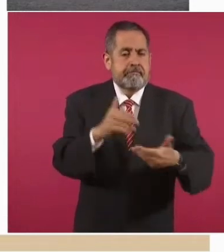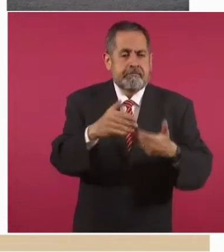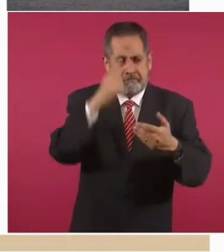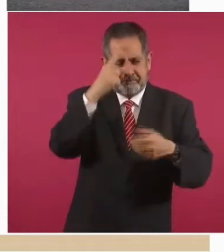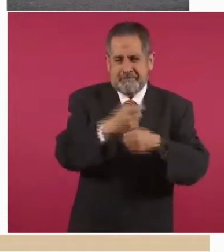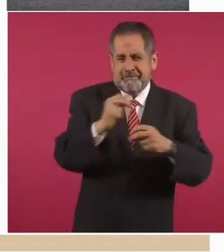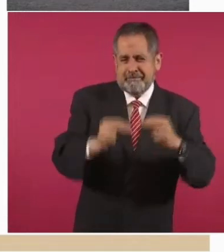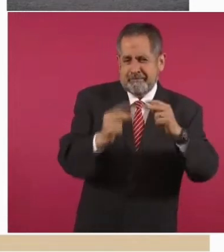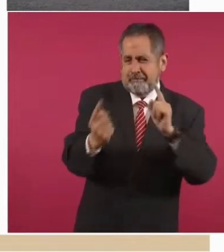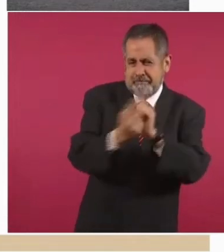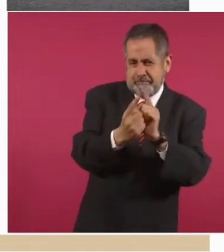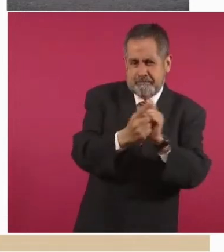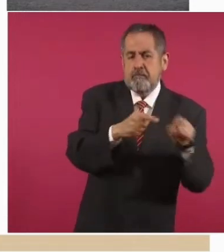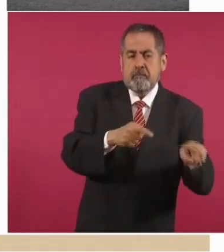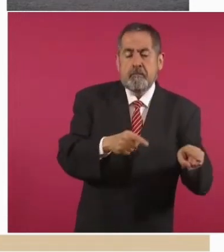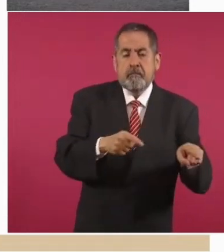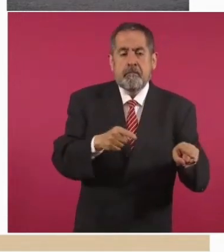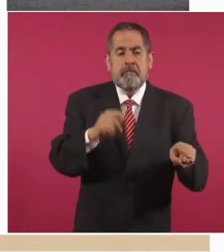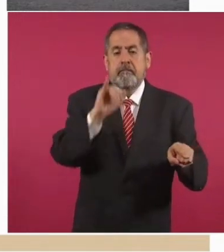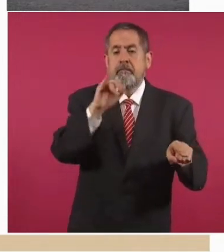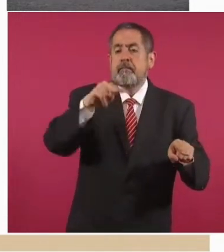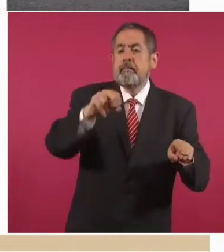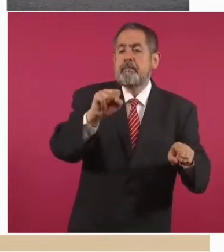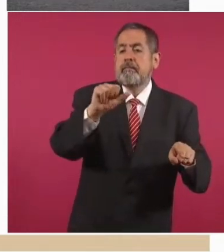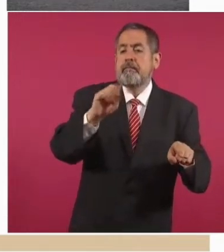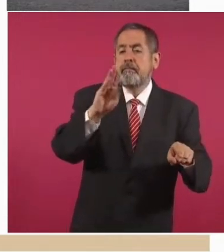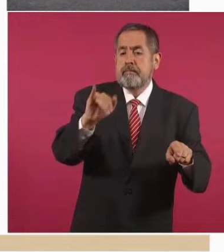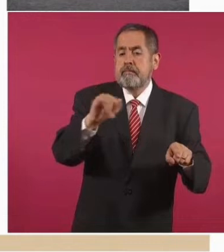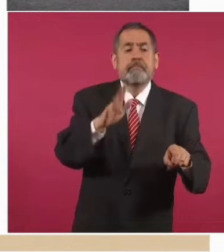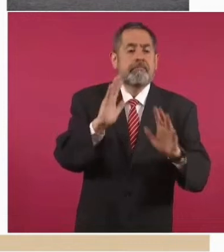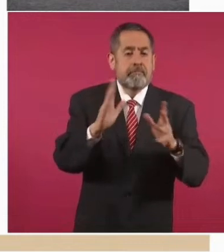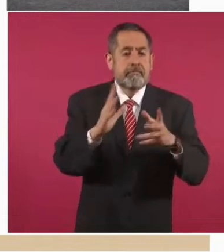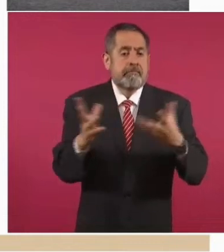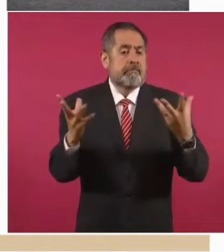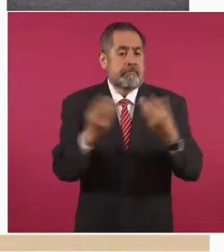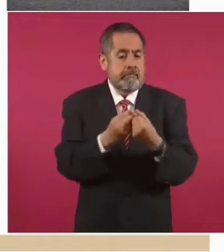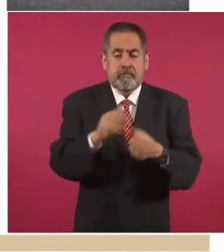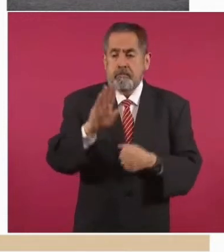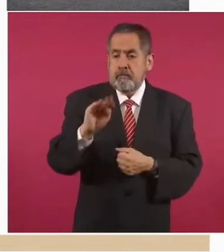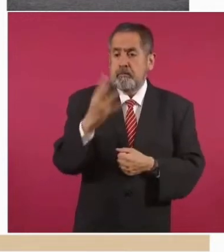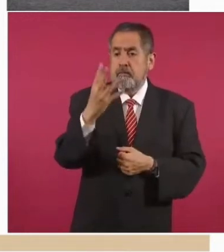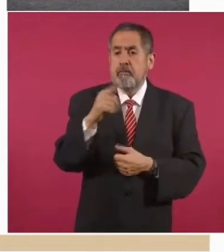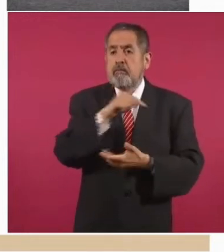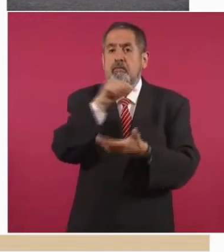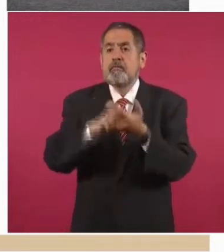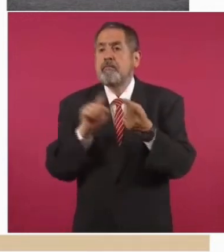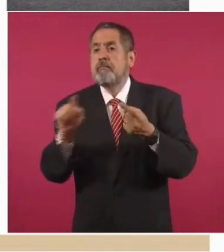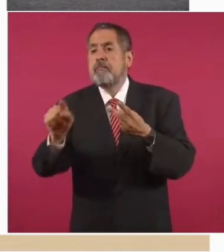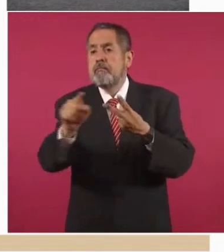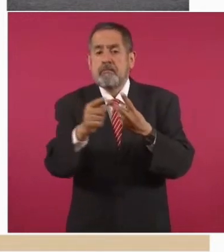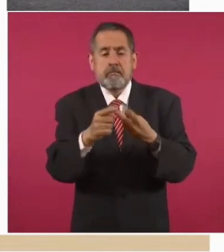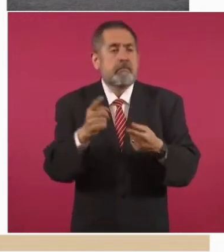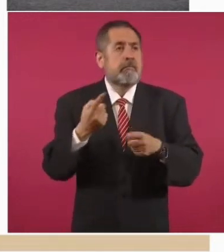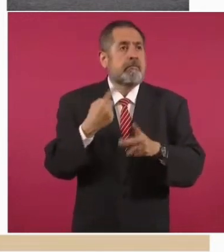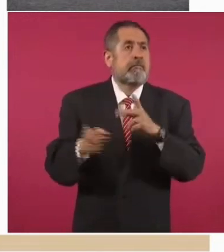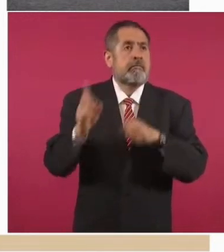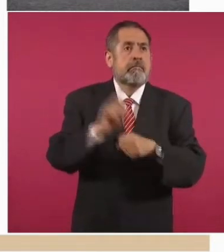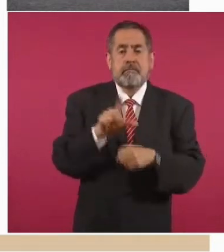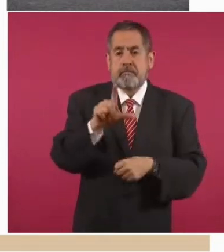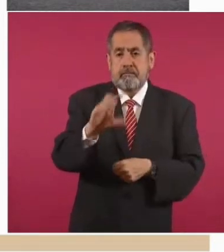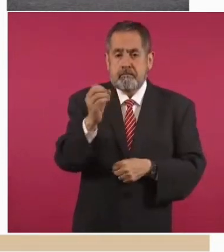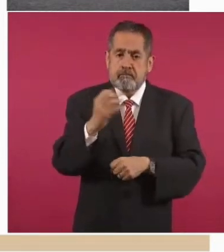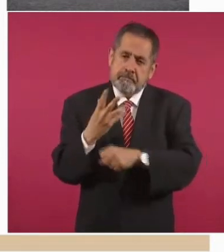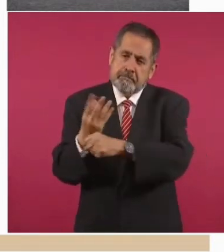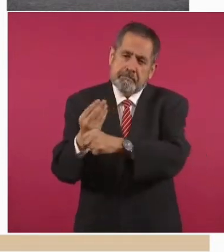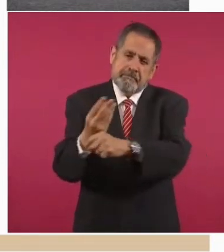nivel de atención que está llevando a cabo el INSABI, y se están incorporando 94 centros de salud más que inician el 17 de octubre. Y